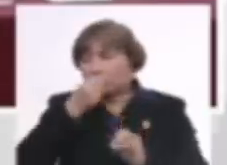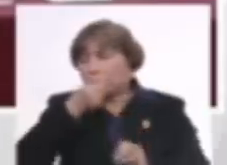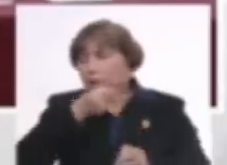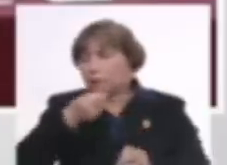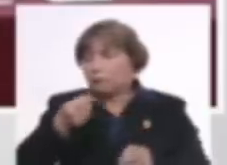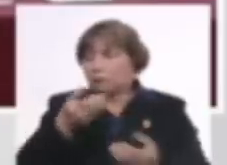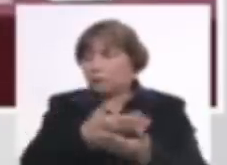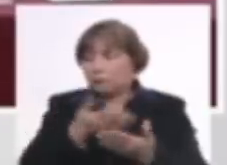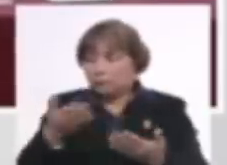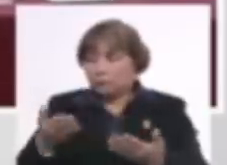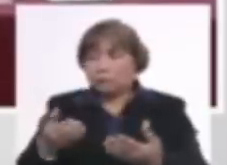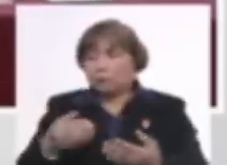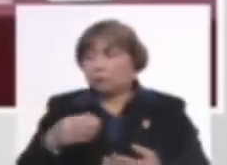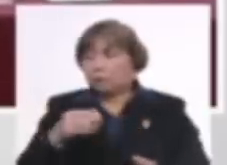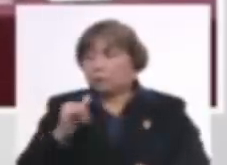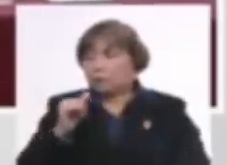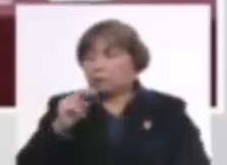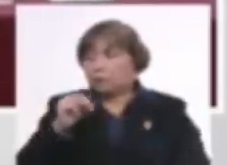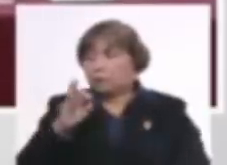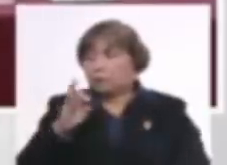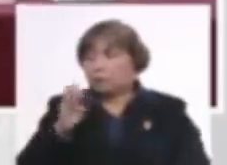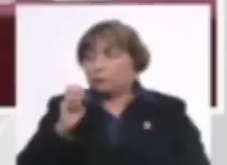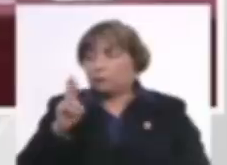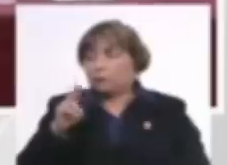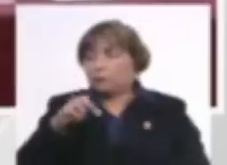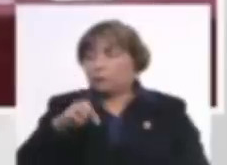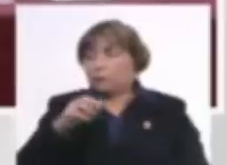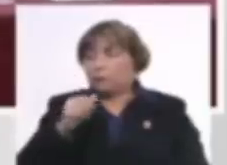oradores, señorita Jennifer Paredes,